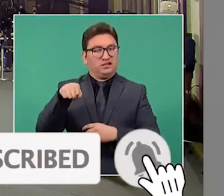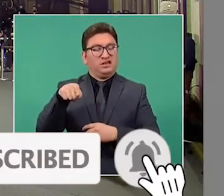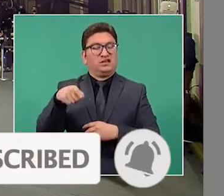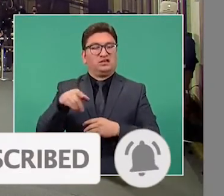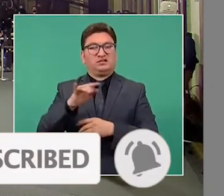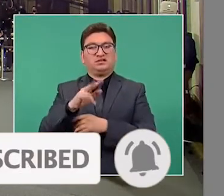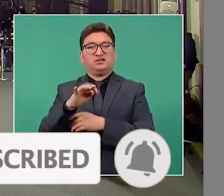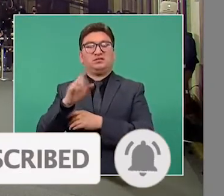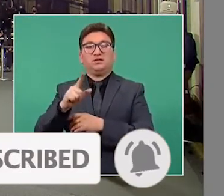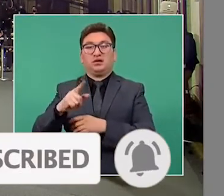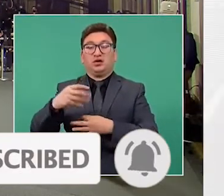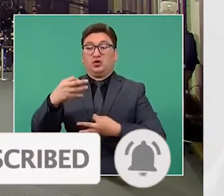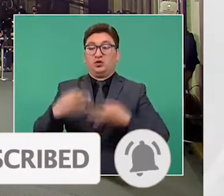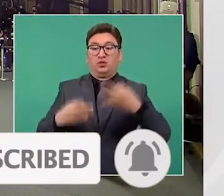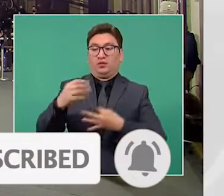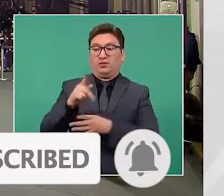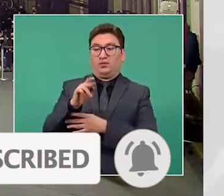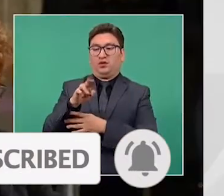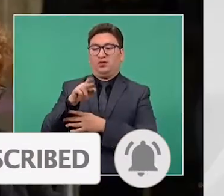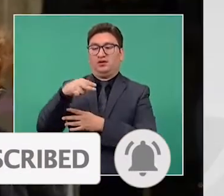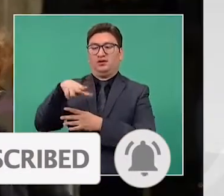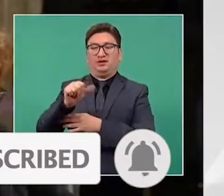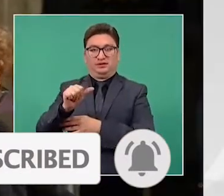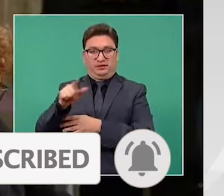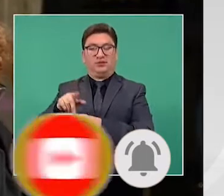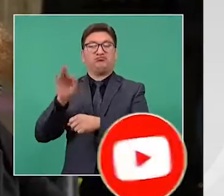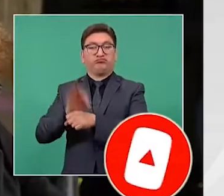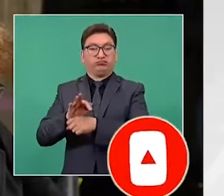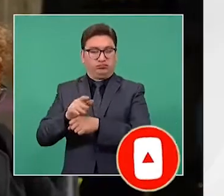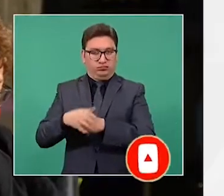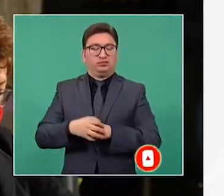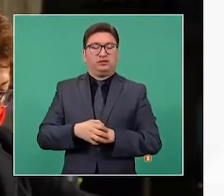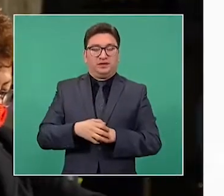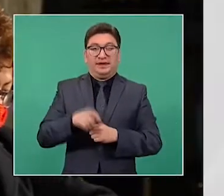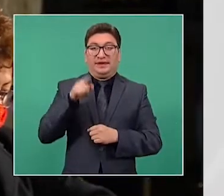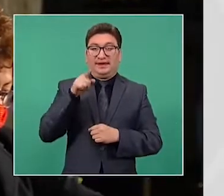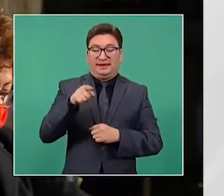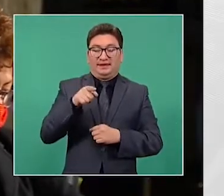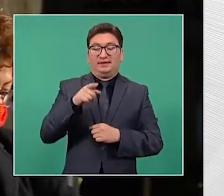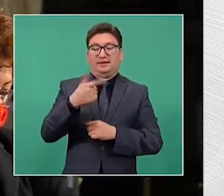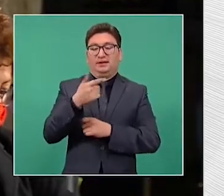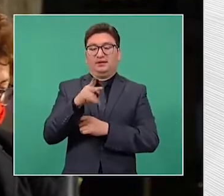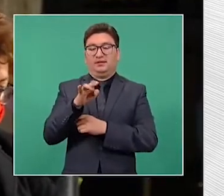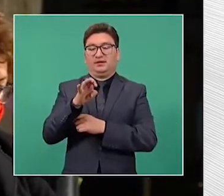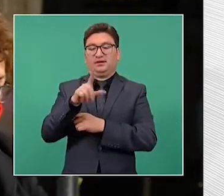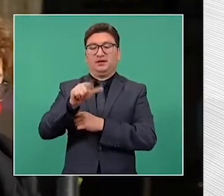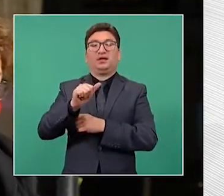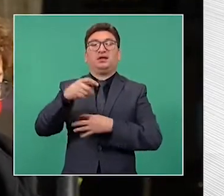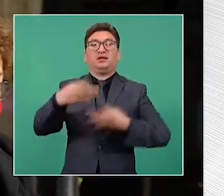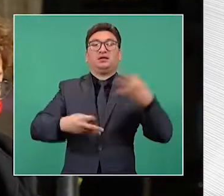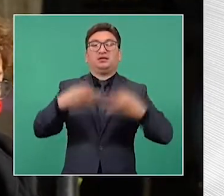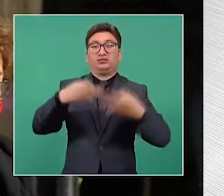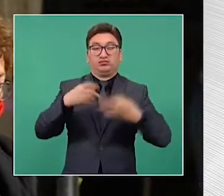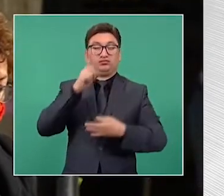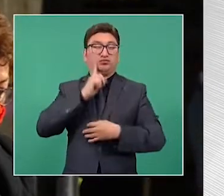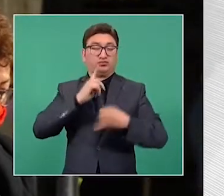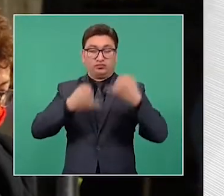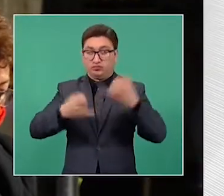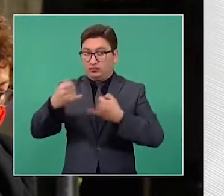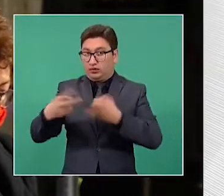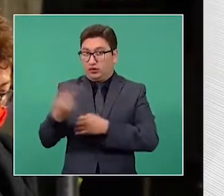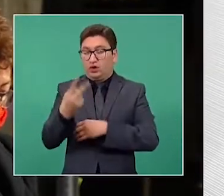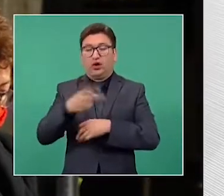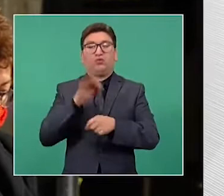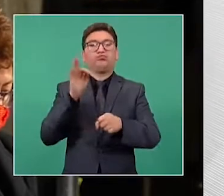través de la juez Paulina Camacho Mendoza y por la vía mercantil mediante Gabriela Sánchez. Estos jueces responden a